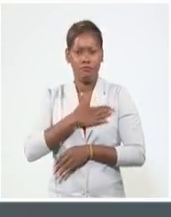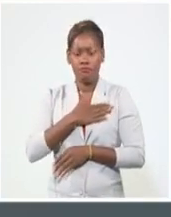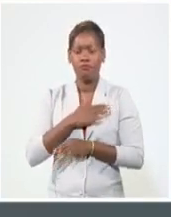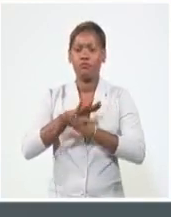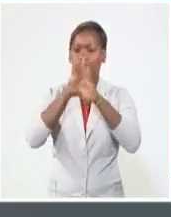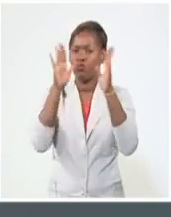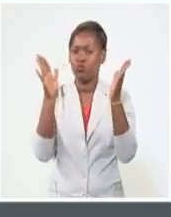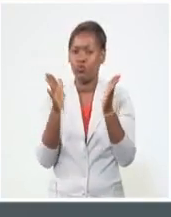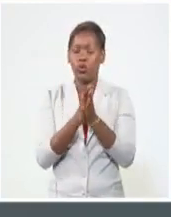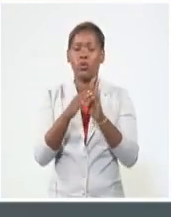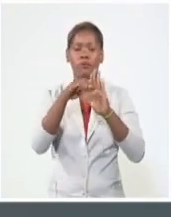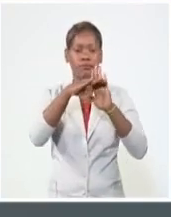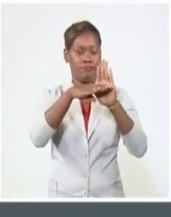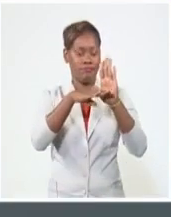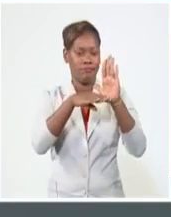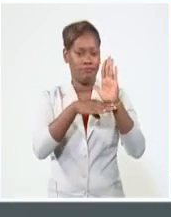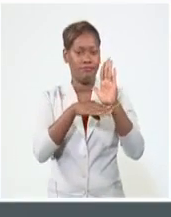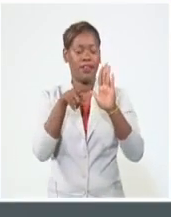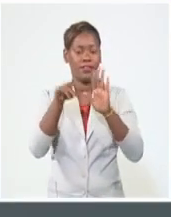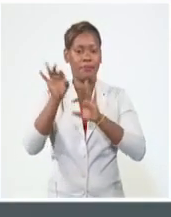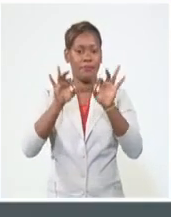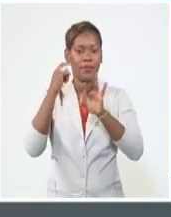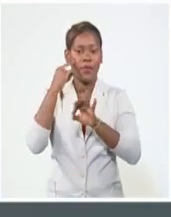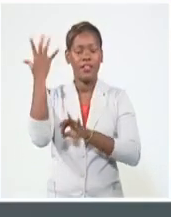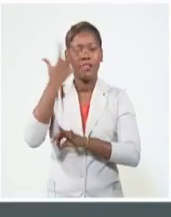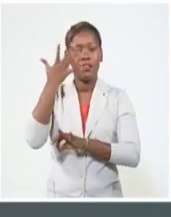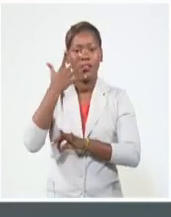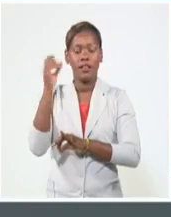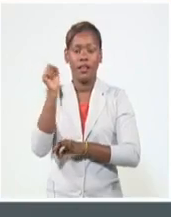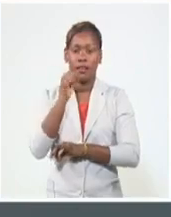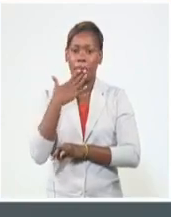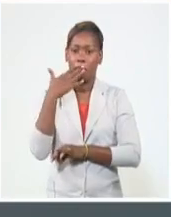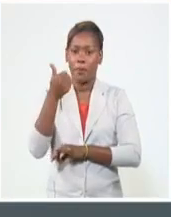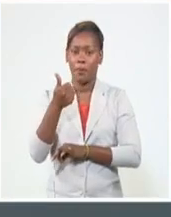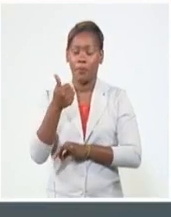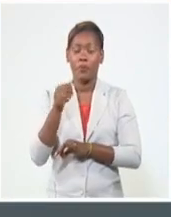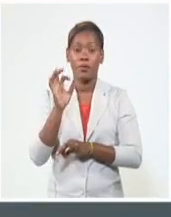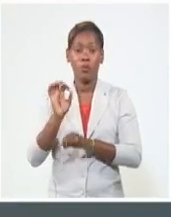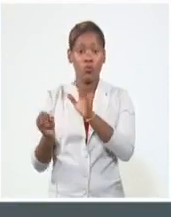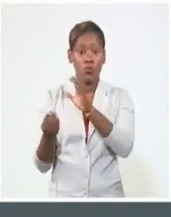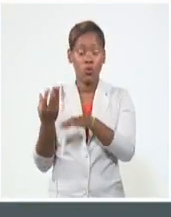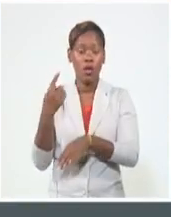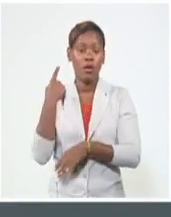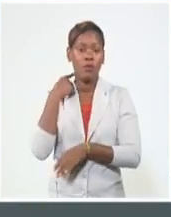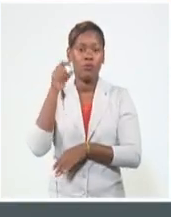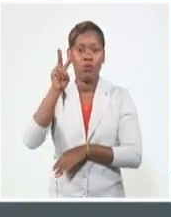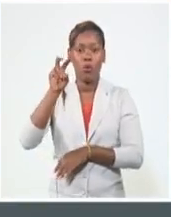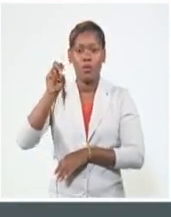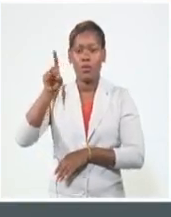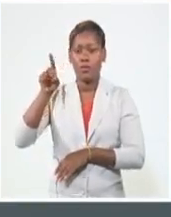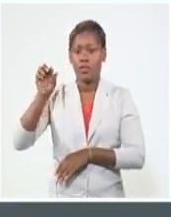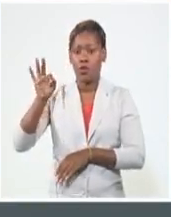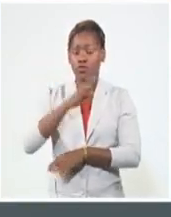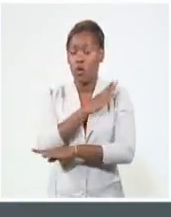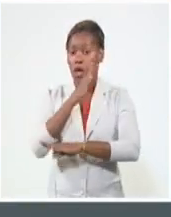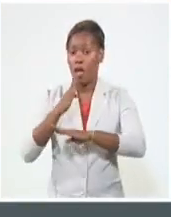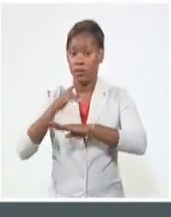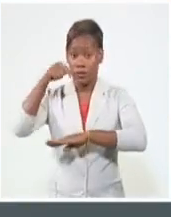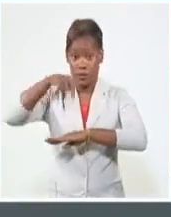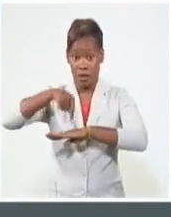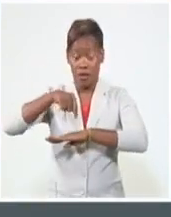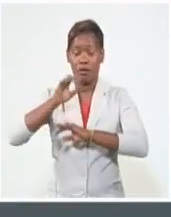vivimos en esta última etapa. Surgido desde 2018 con el nombre del proyecto audiovisual del propio nombre y el auspicio del